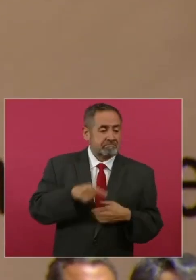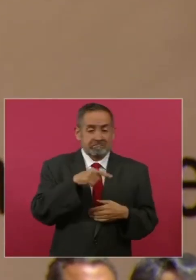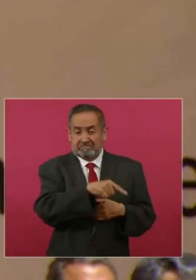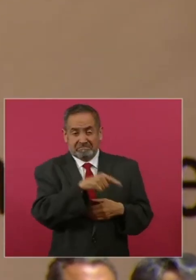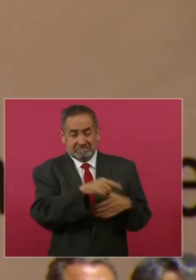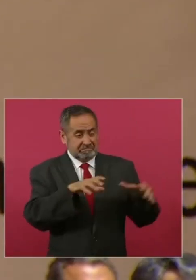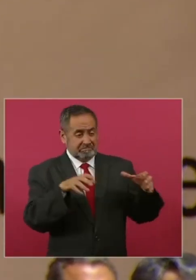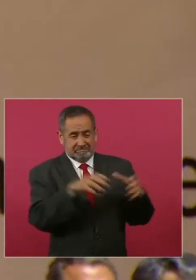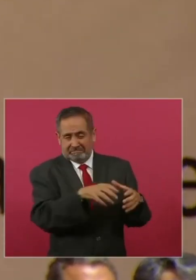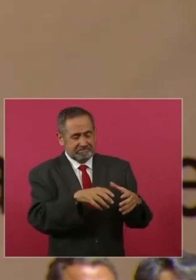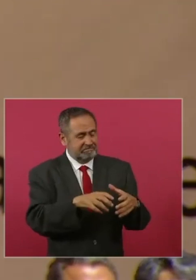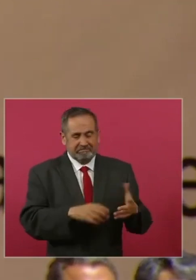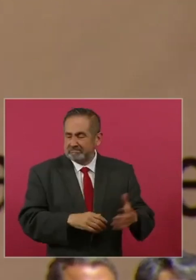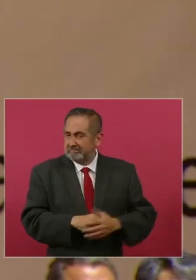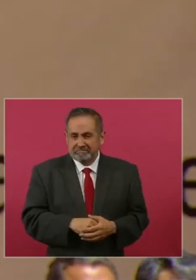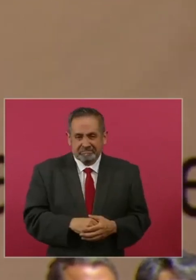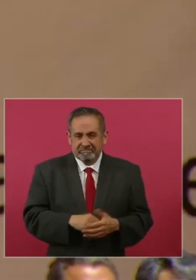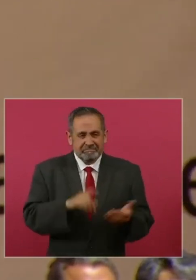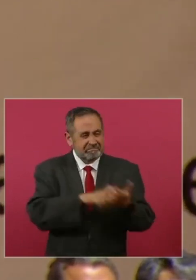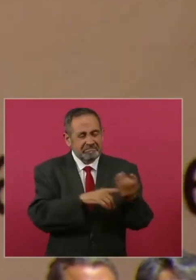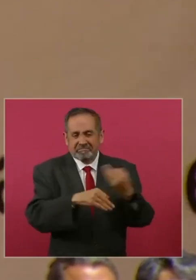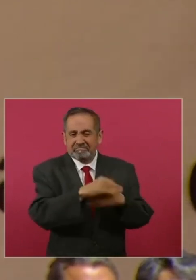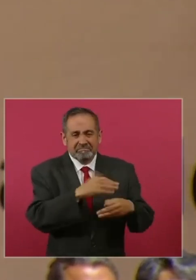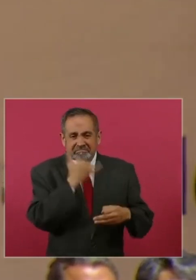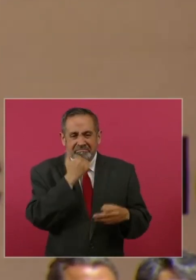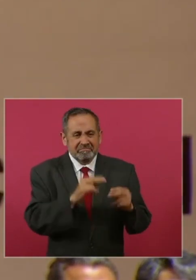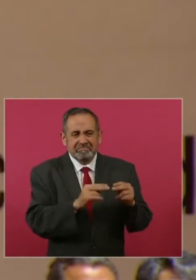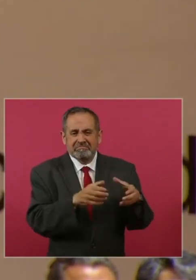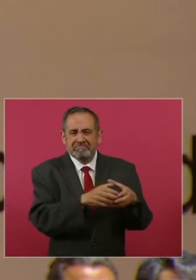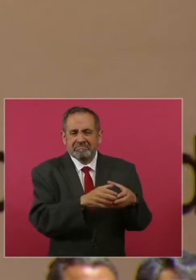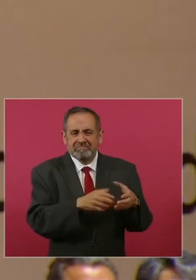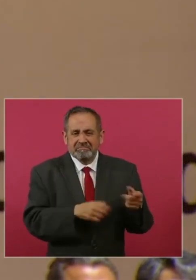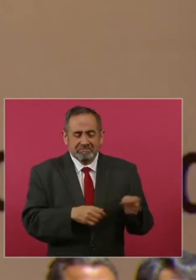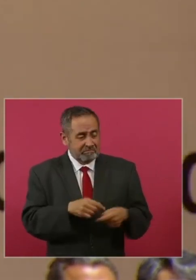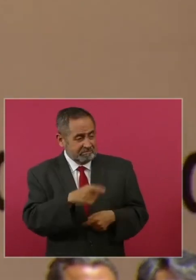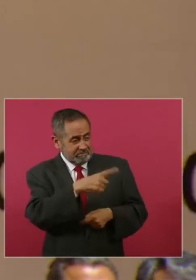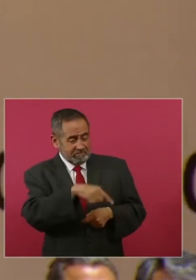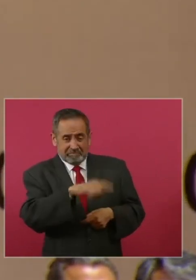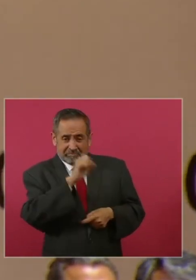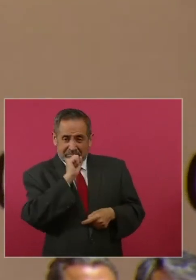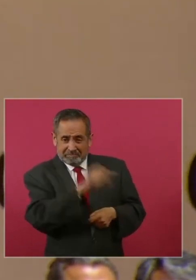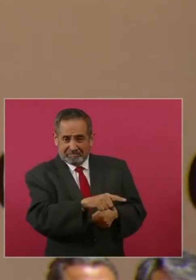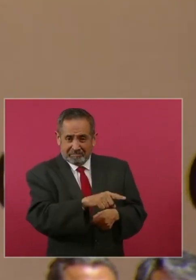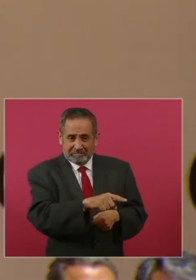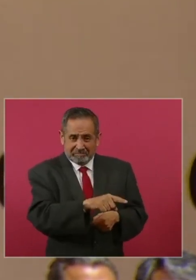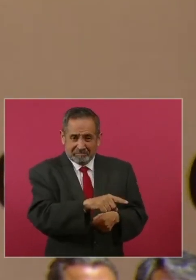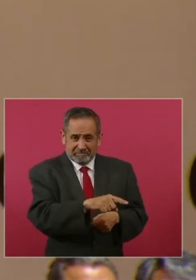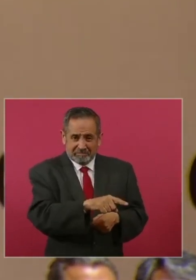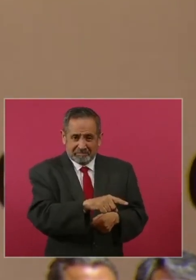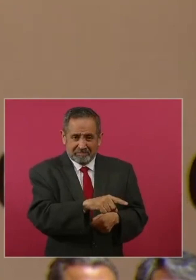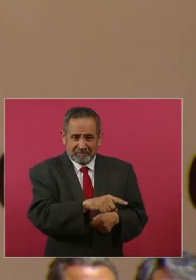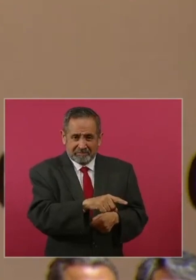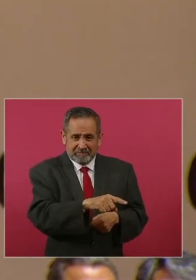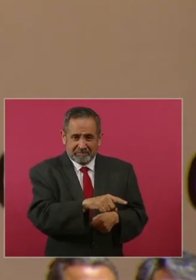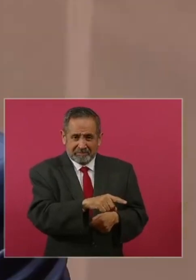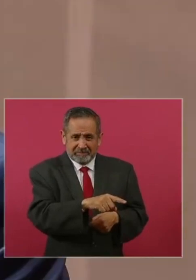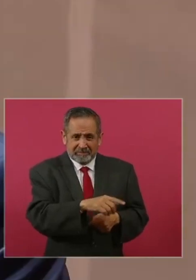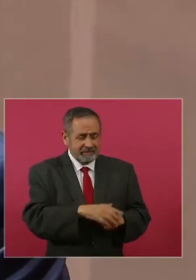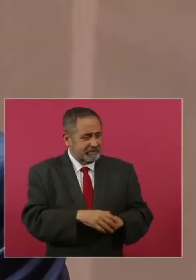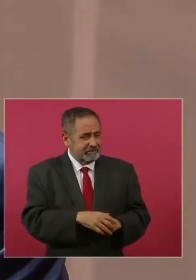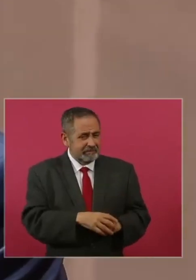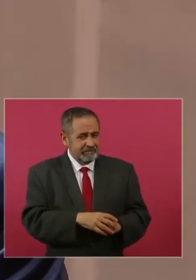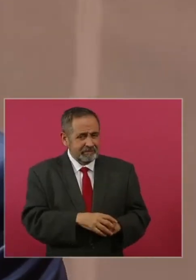Como paradoja. As well as racism. Eso mismo. But los